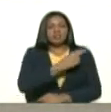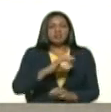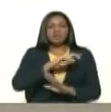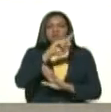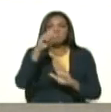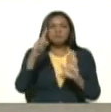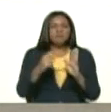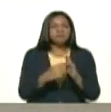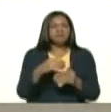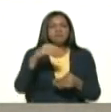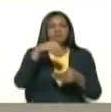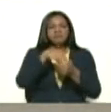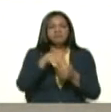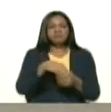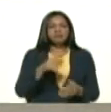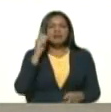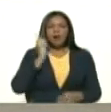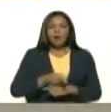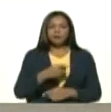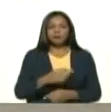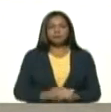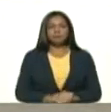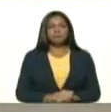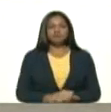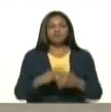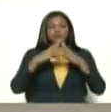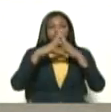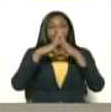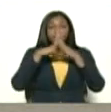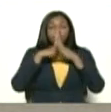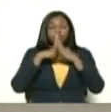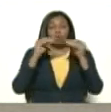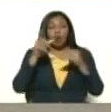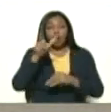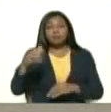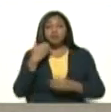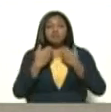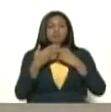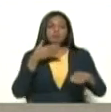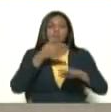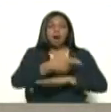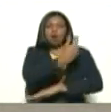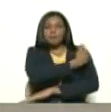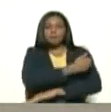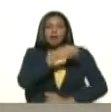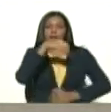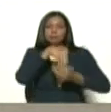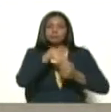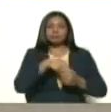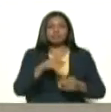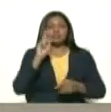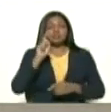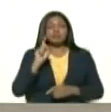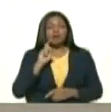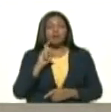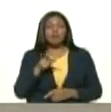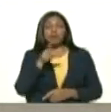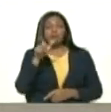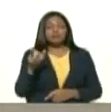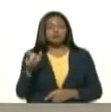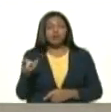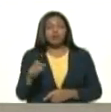100% hospitalización es la orden, todos los casos. Y necesitamos la colaboración de las